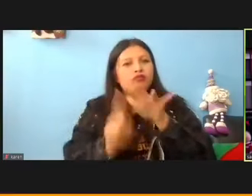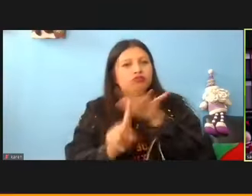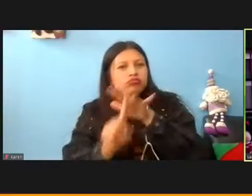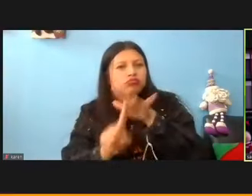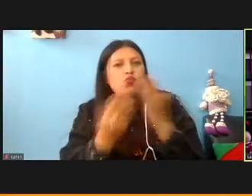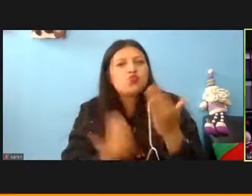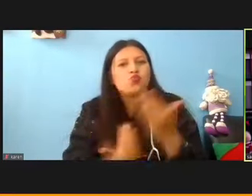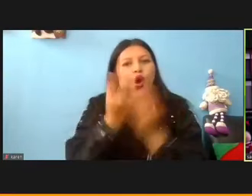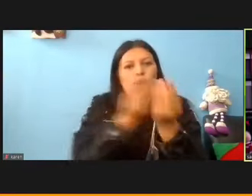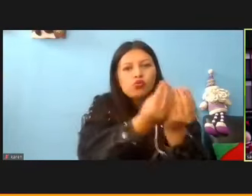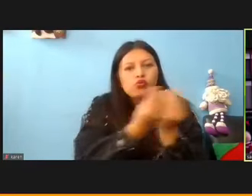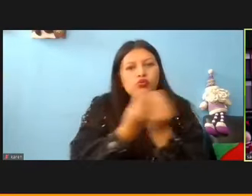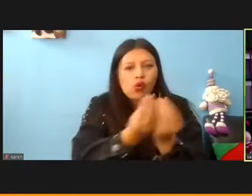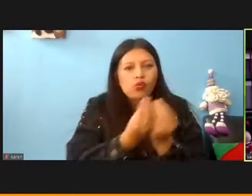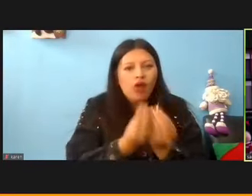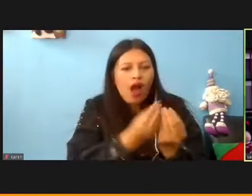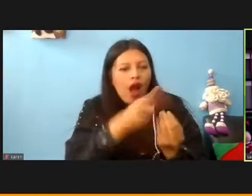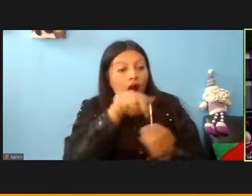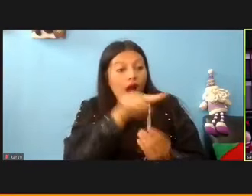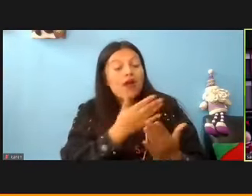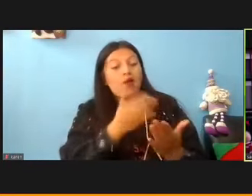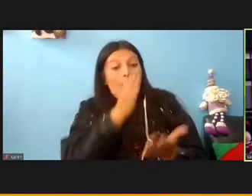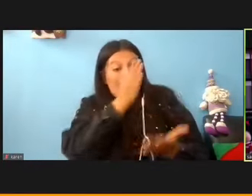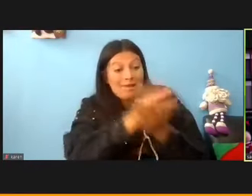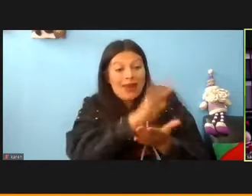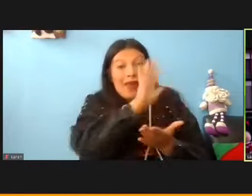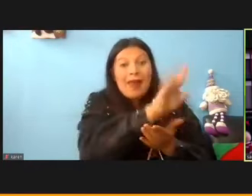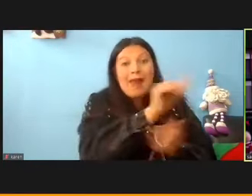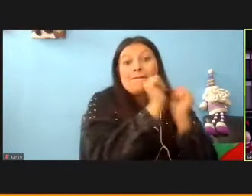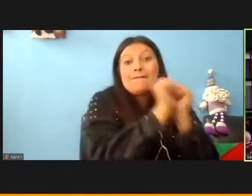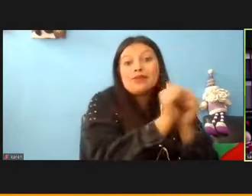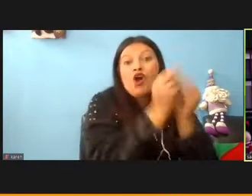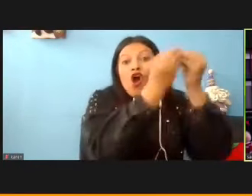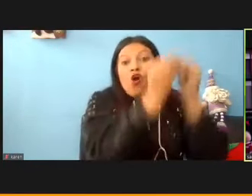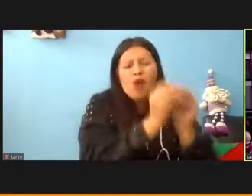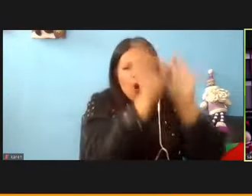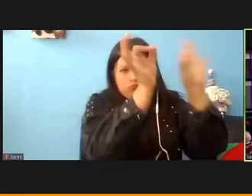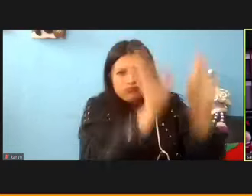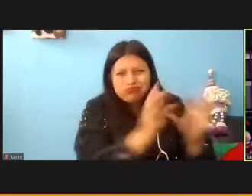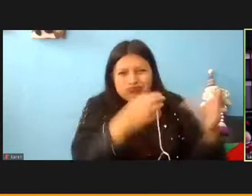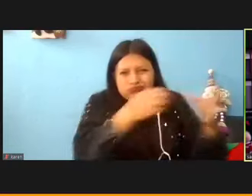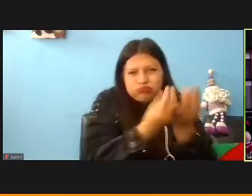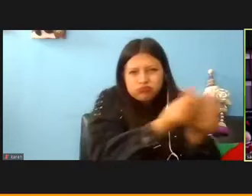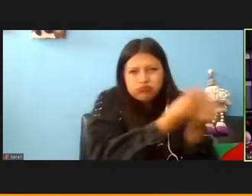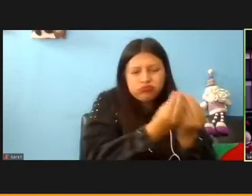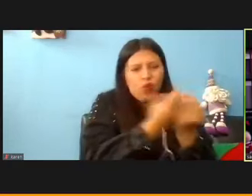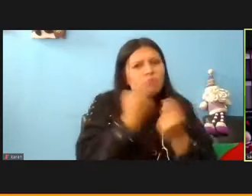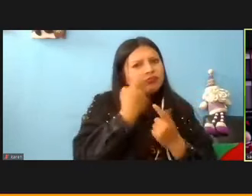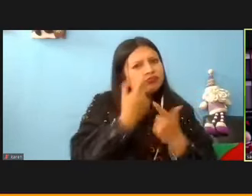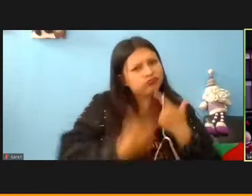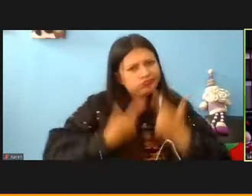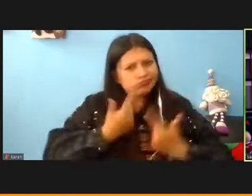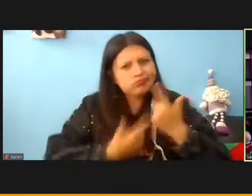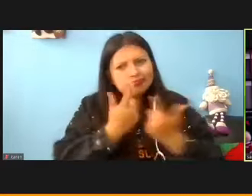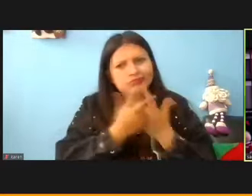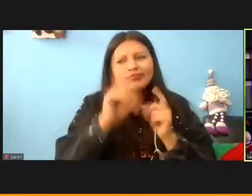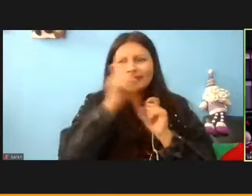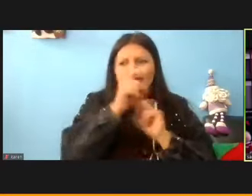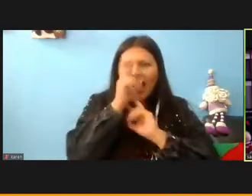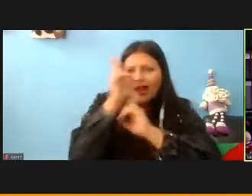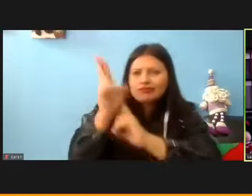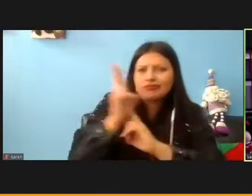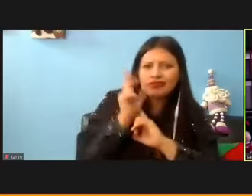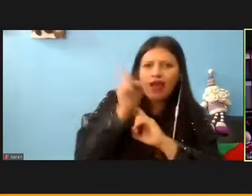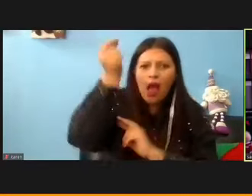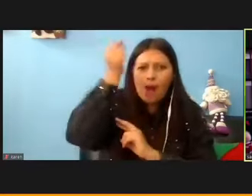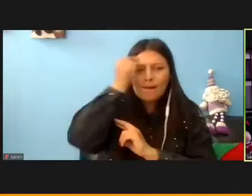nuevos grupos y colectivos que a partir de sus propias formas organizativas van pugnando por un espacio de reconocimiento en la